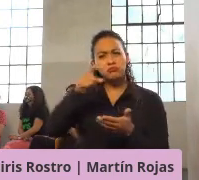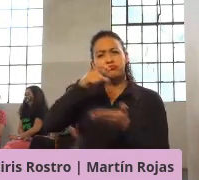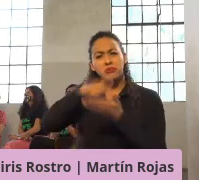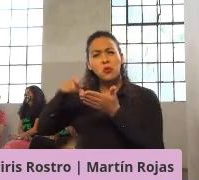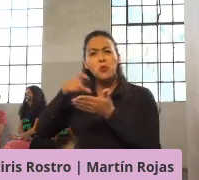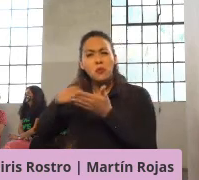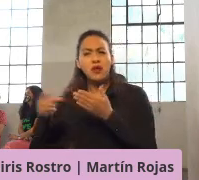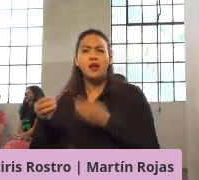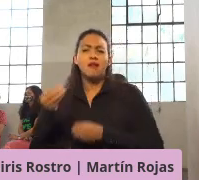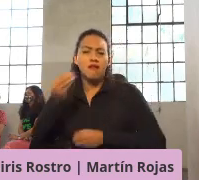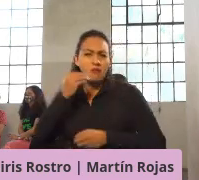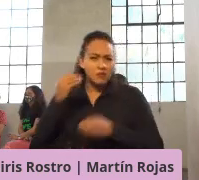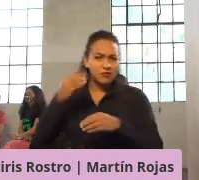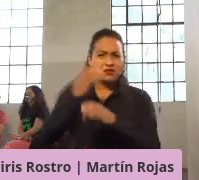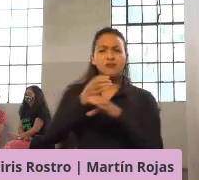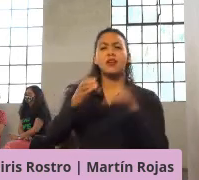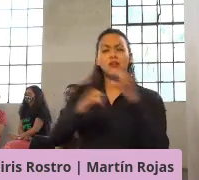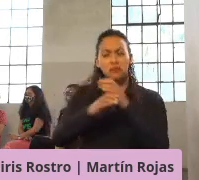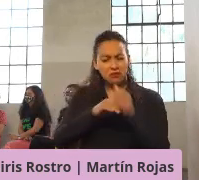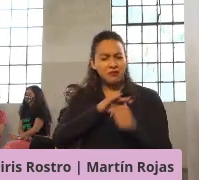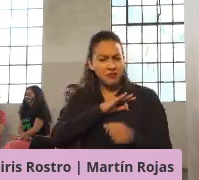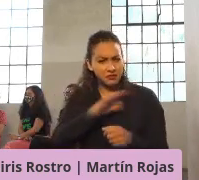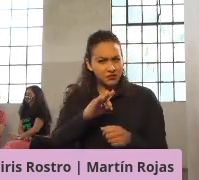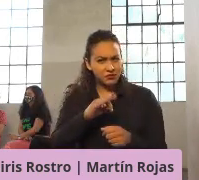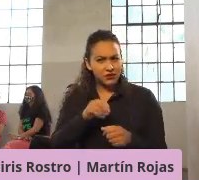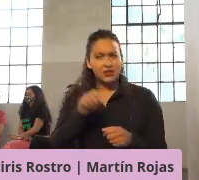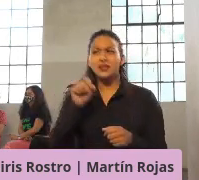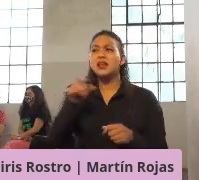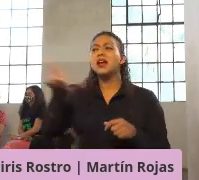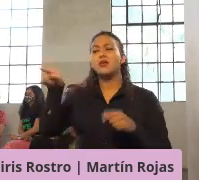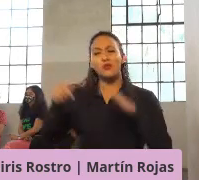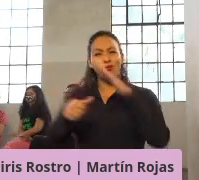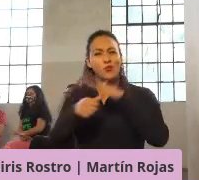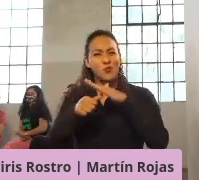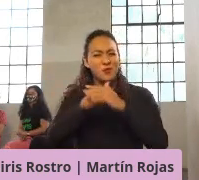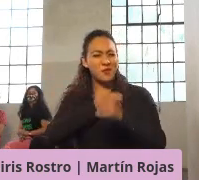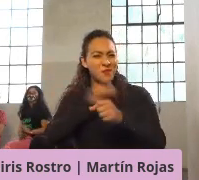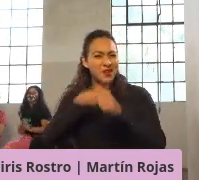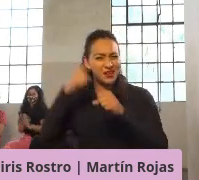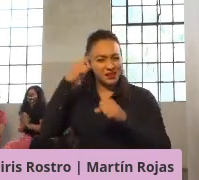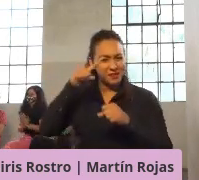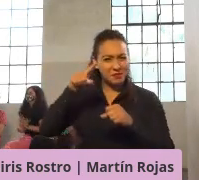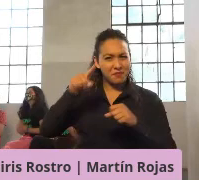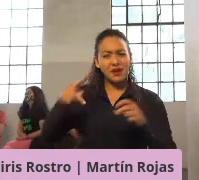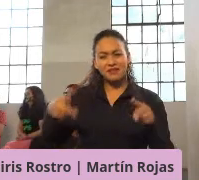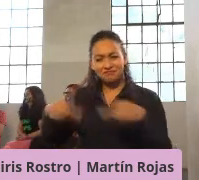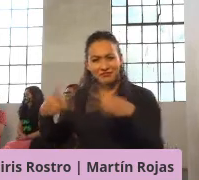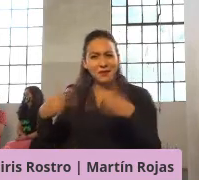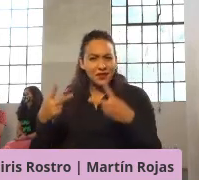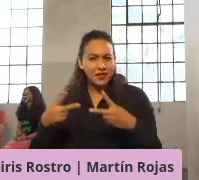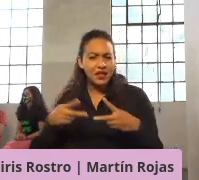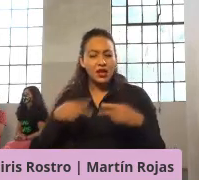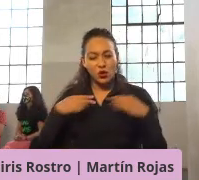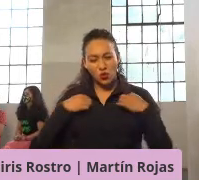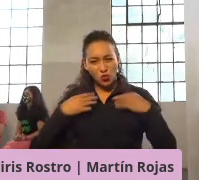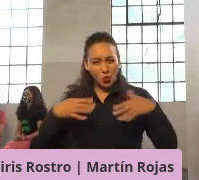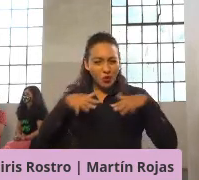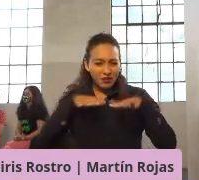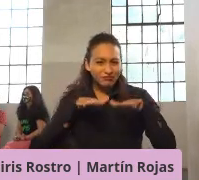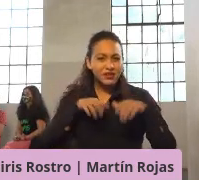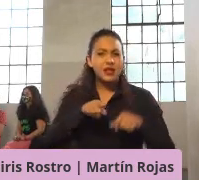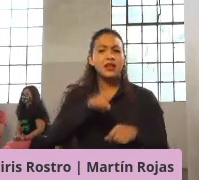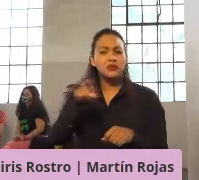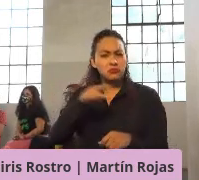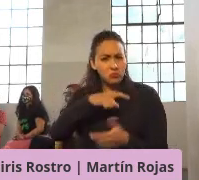y también en la mesa del fondo van a encontrar a las chicas de Malacate y de Masegual que están vendiendo sus textiles. Y abajo me parece que